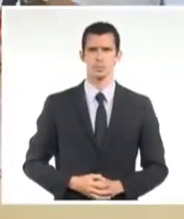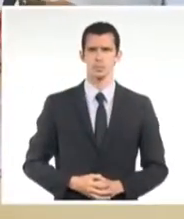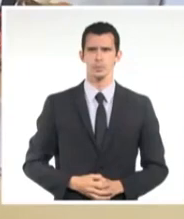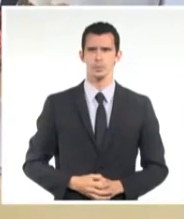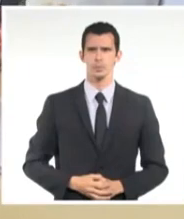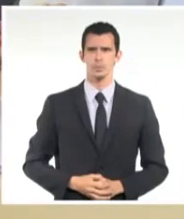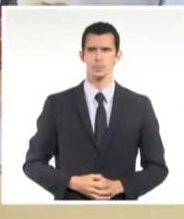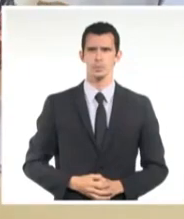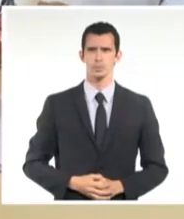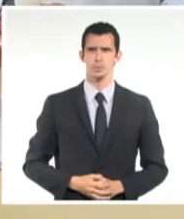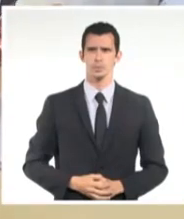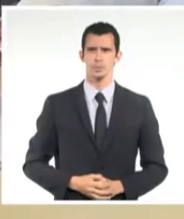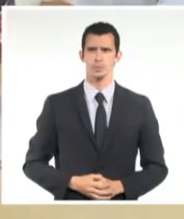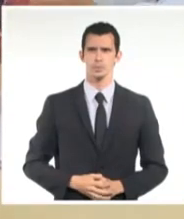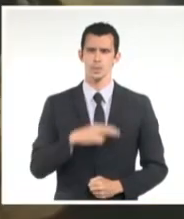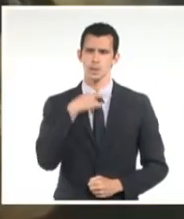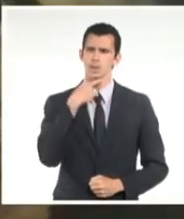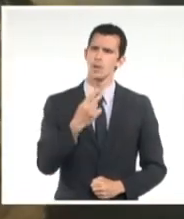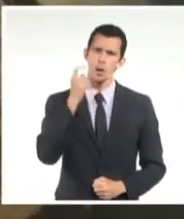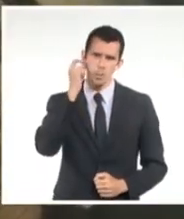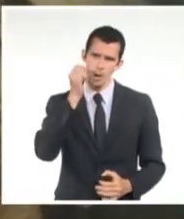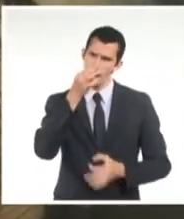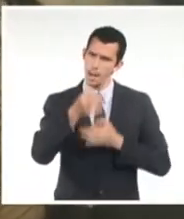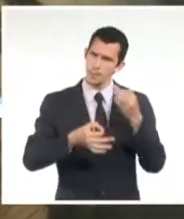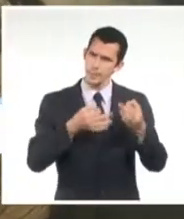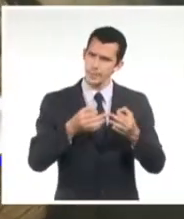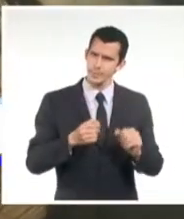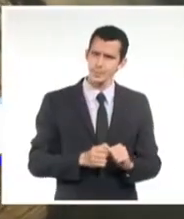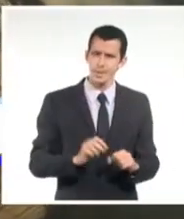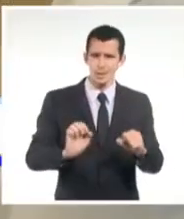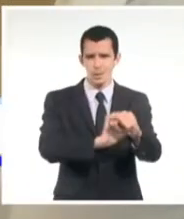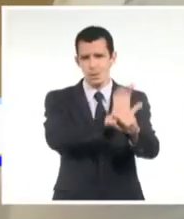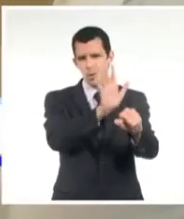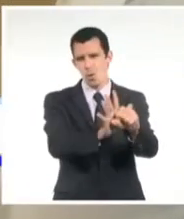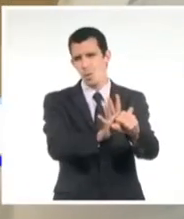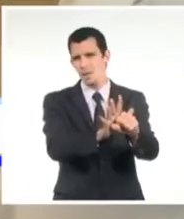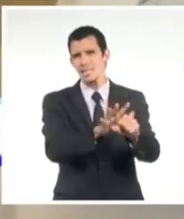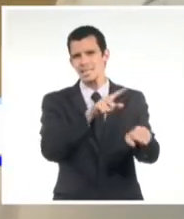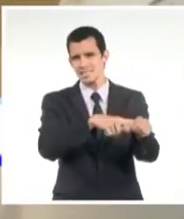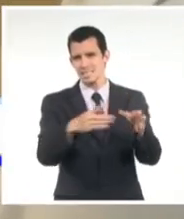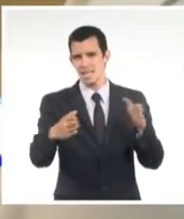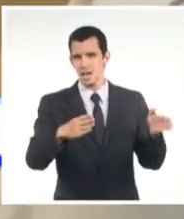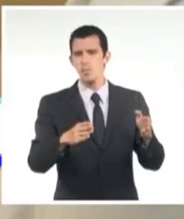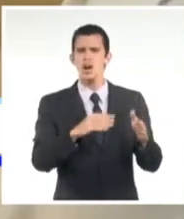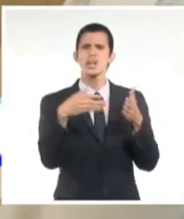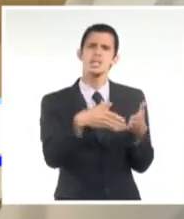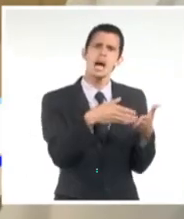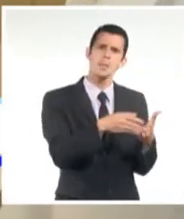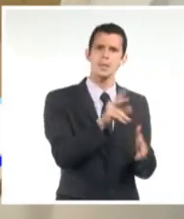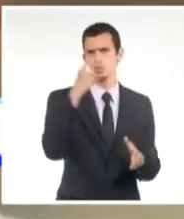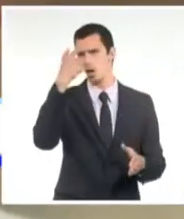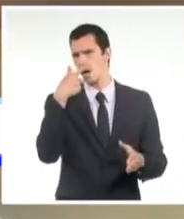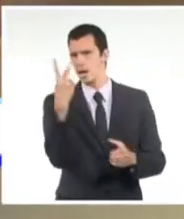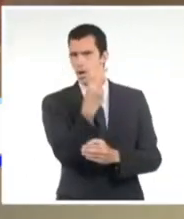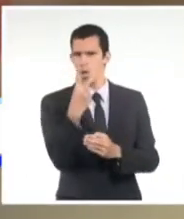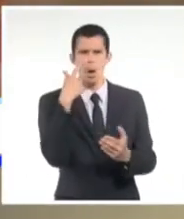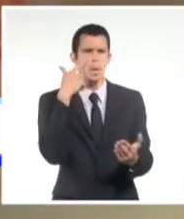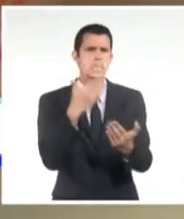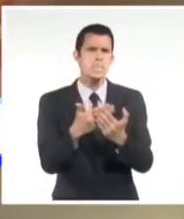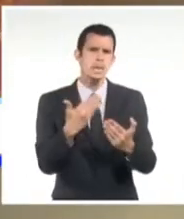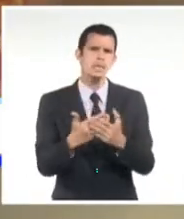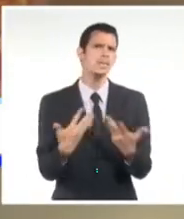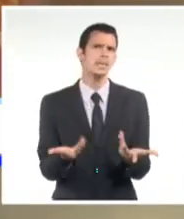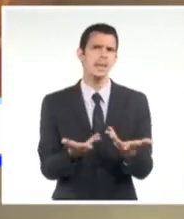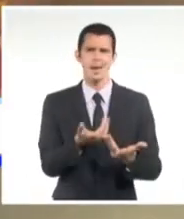En el marco de la pandemia de COVID-19, Granma, junto con Ciego de Ávila, fue territorio escogido para realizar los estudios de